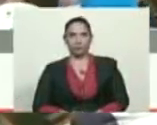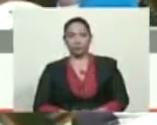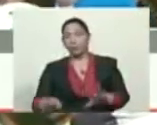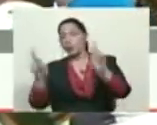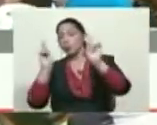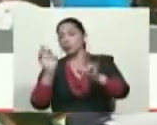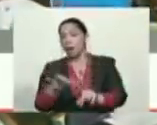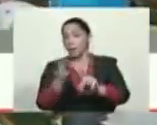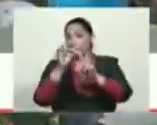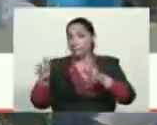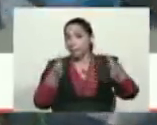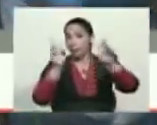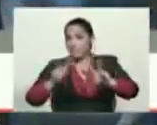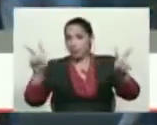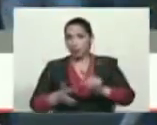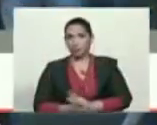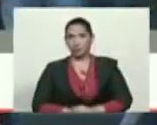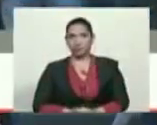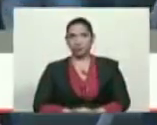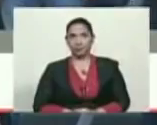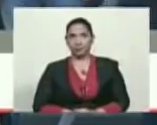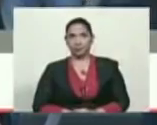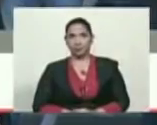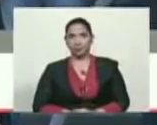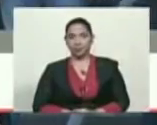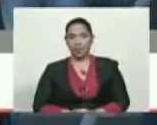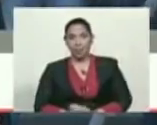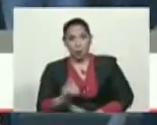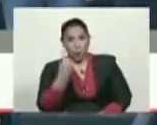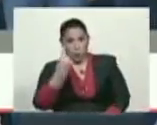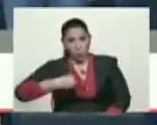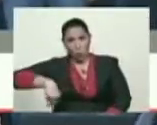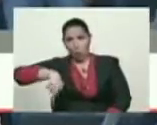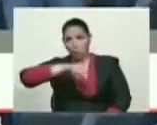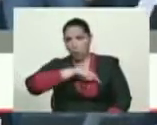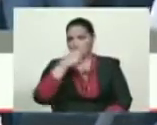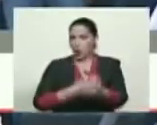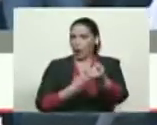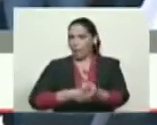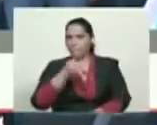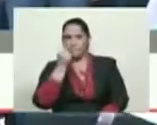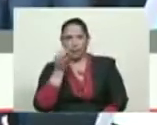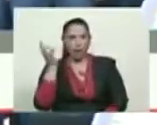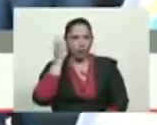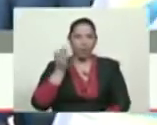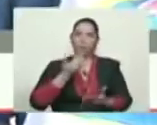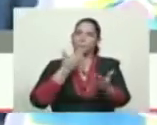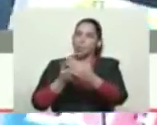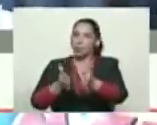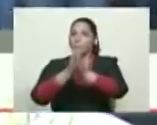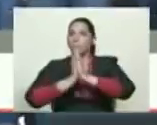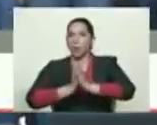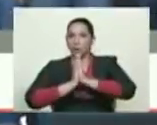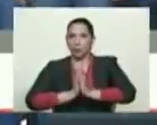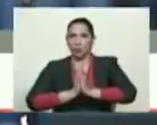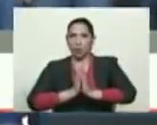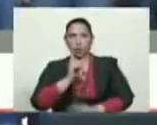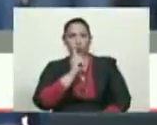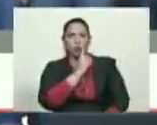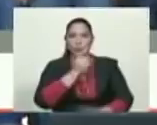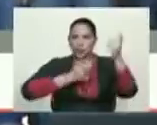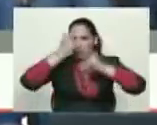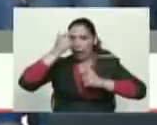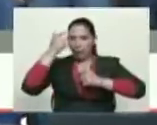Ojalá que escojan el camino de la paz. Y si uno de nosotros, hermanos y hermanas, se los pido, en nombre de Chávez